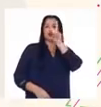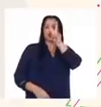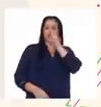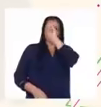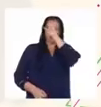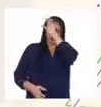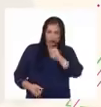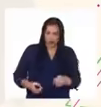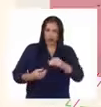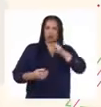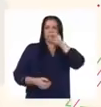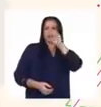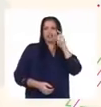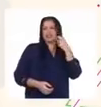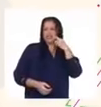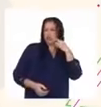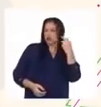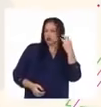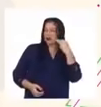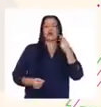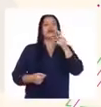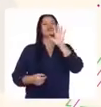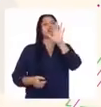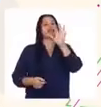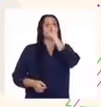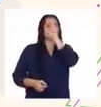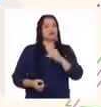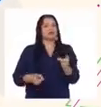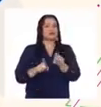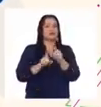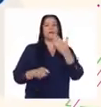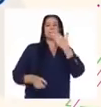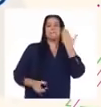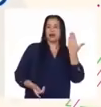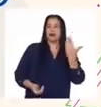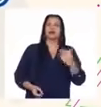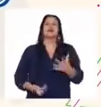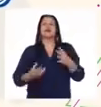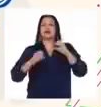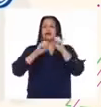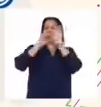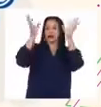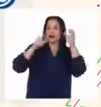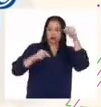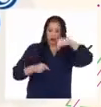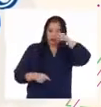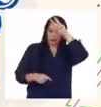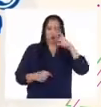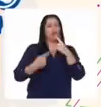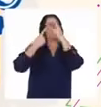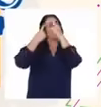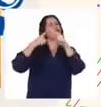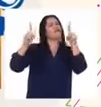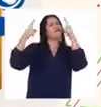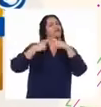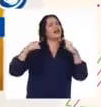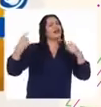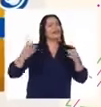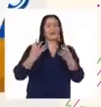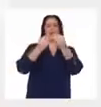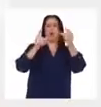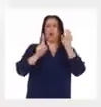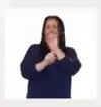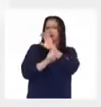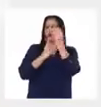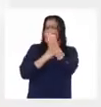60.2% como mestizo y 5% como blanco? Está claro que el Perú es un país diverso y